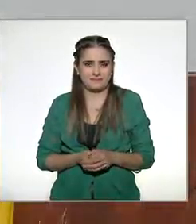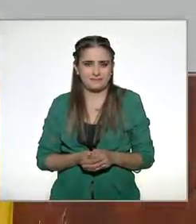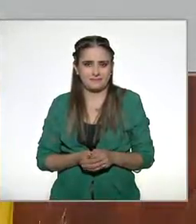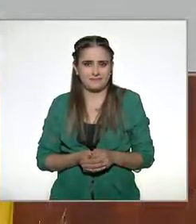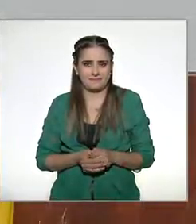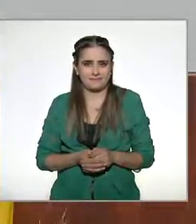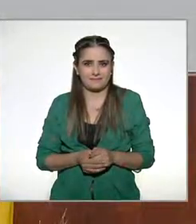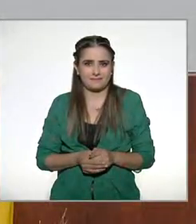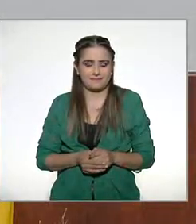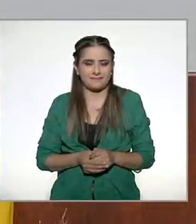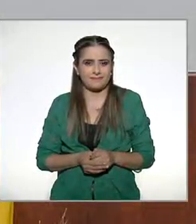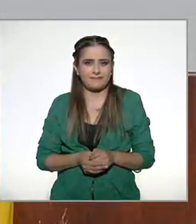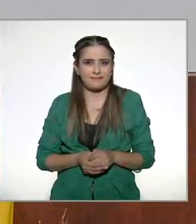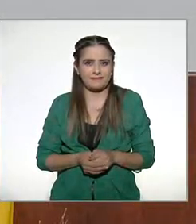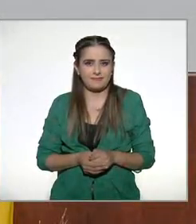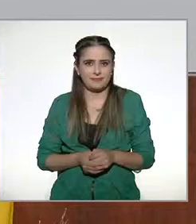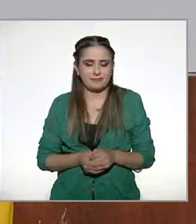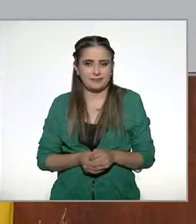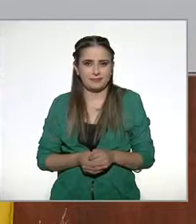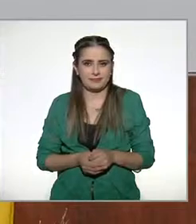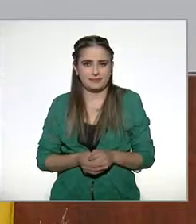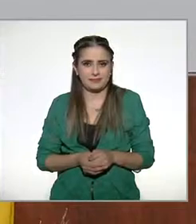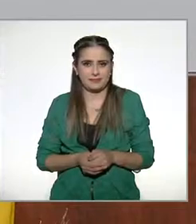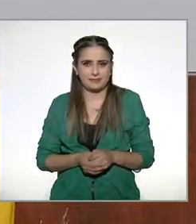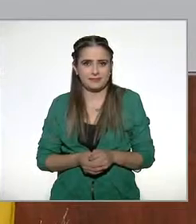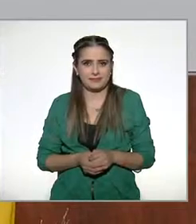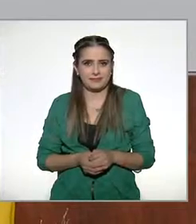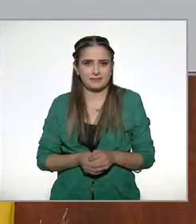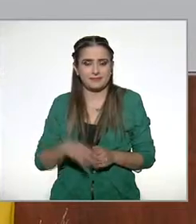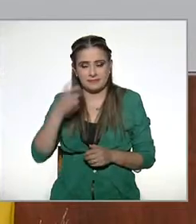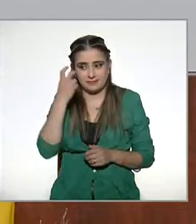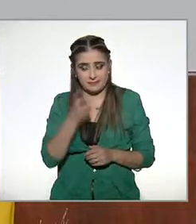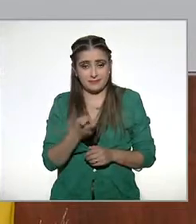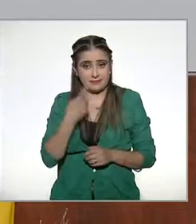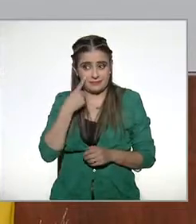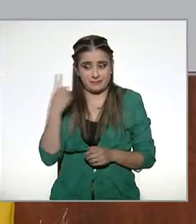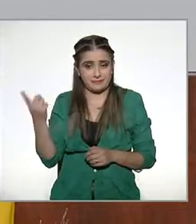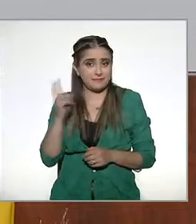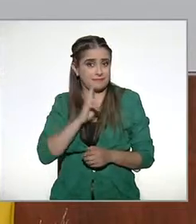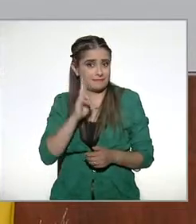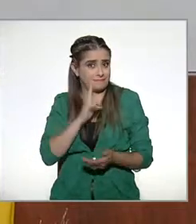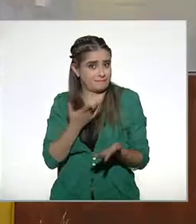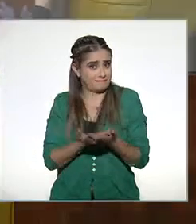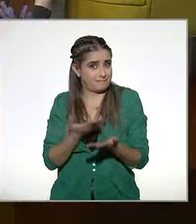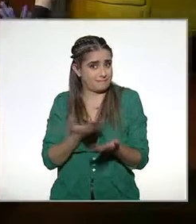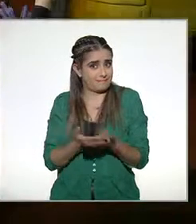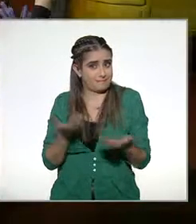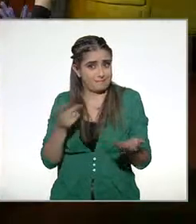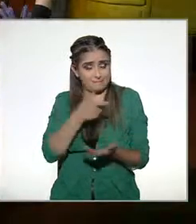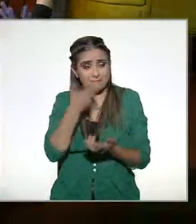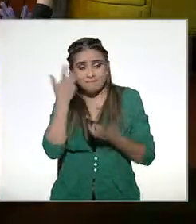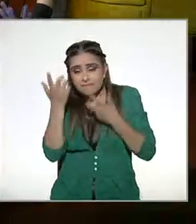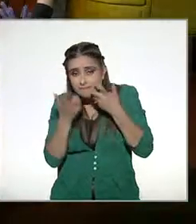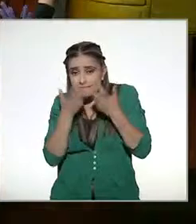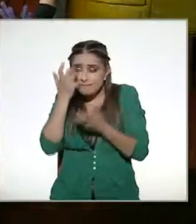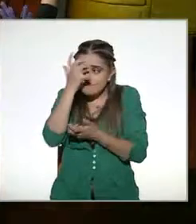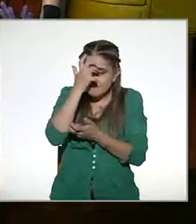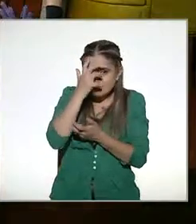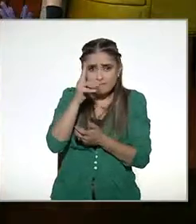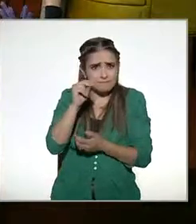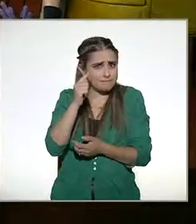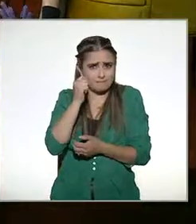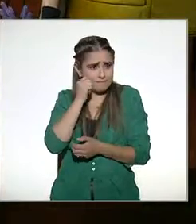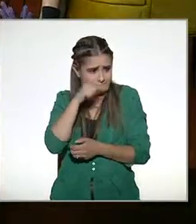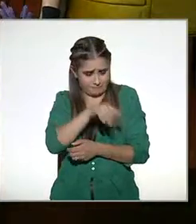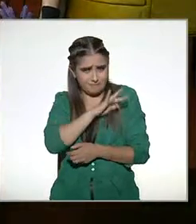pues ahí tienen ustedes para comprobar que el ser introvertido no tiene nada que ver con no ser